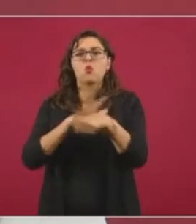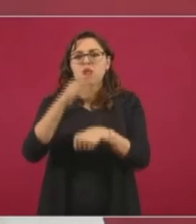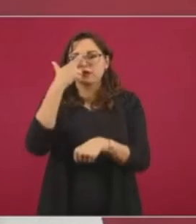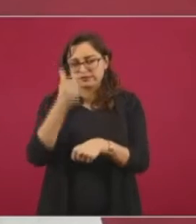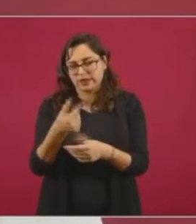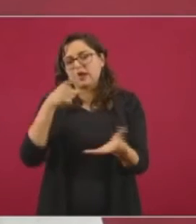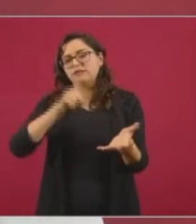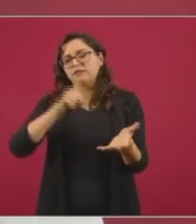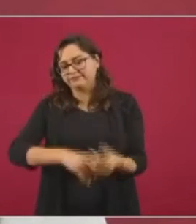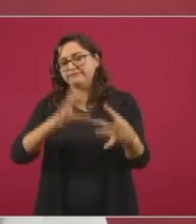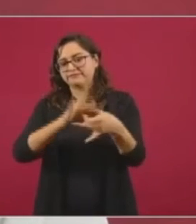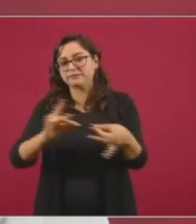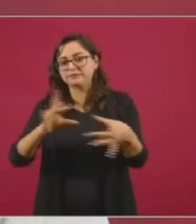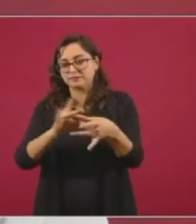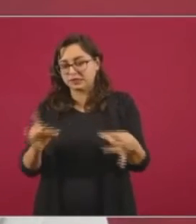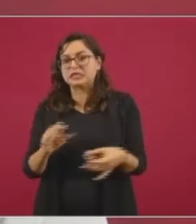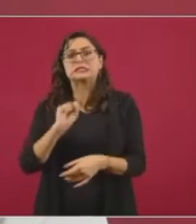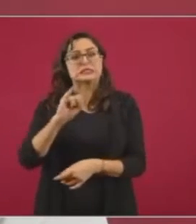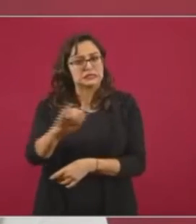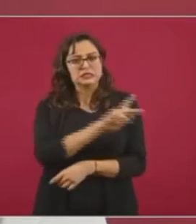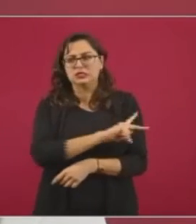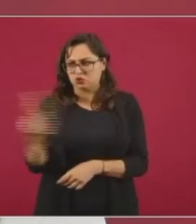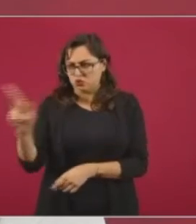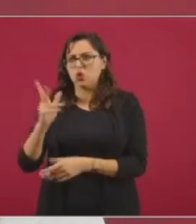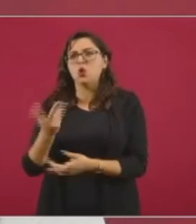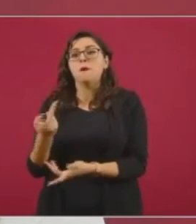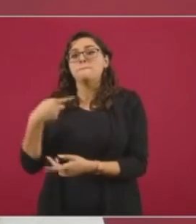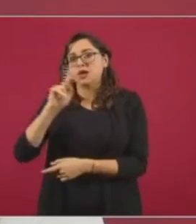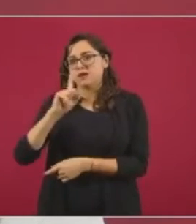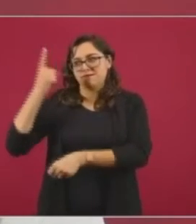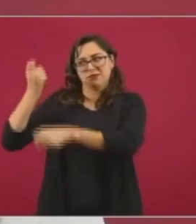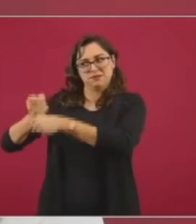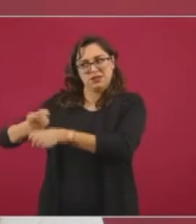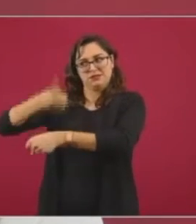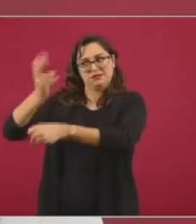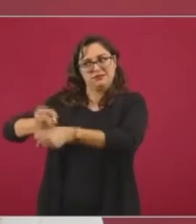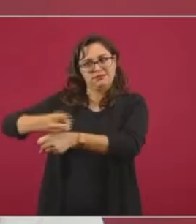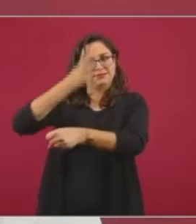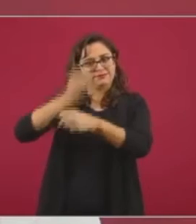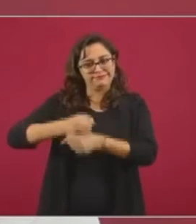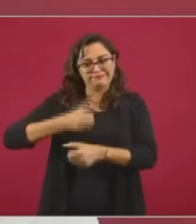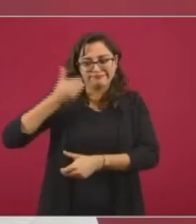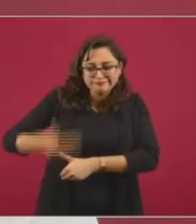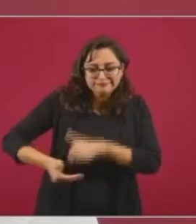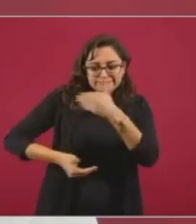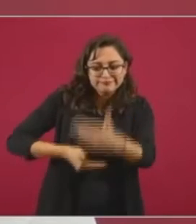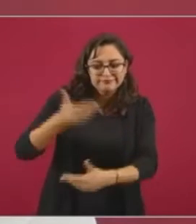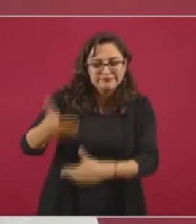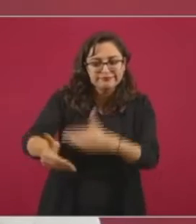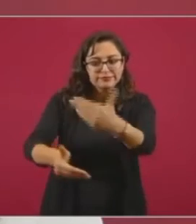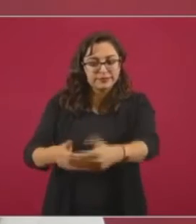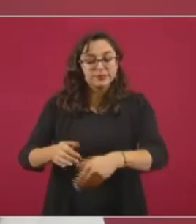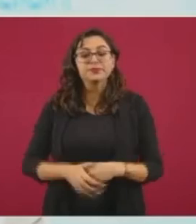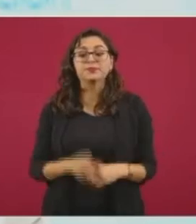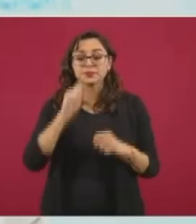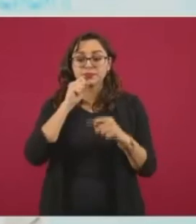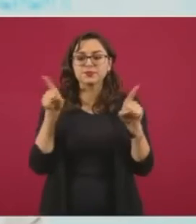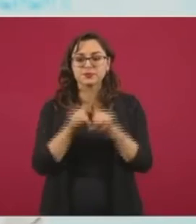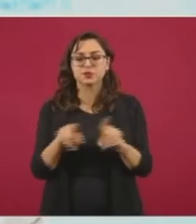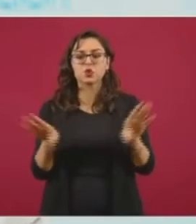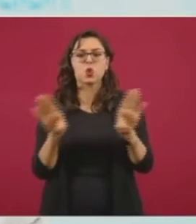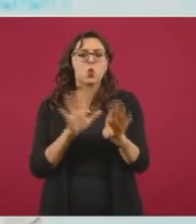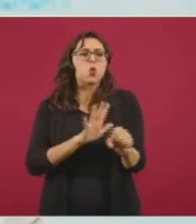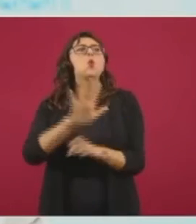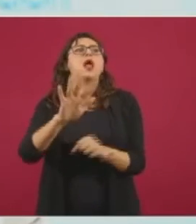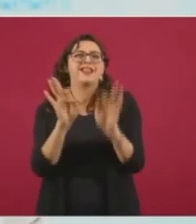acceso universal, y también una estrategia precisa de distribución y aplicación de la vacuna. También